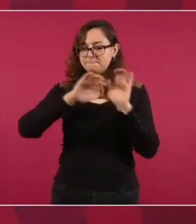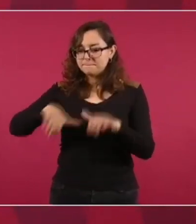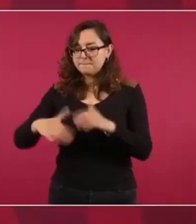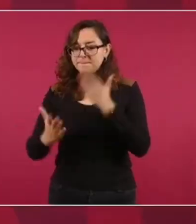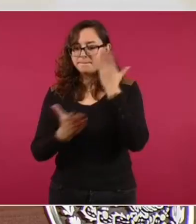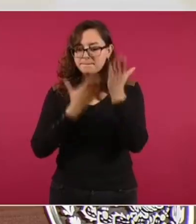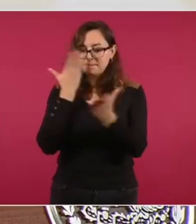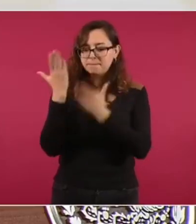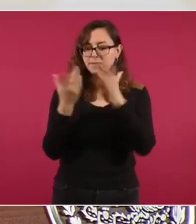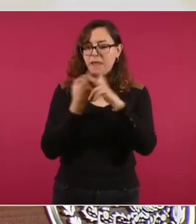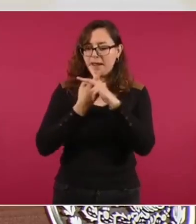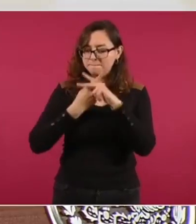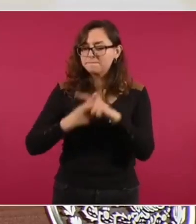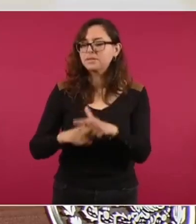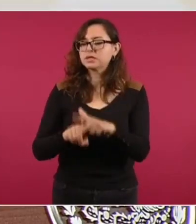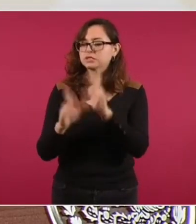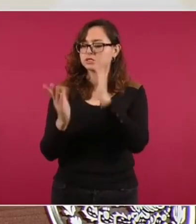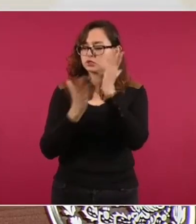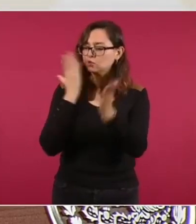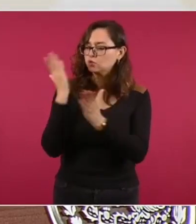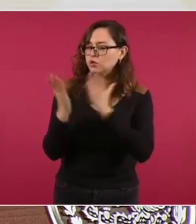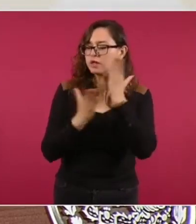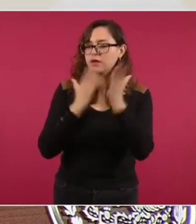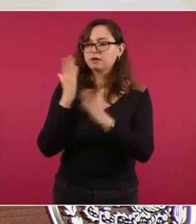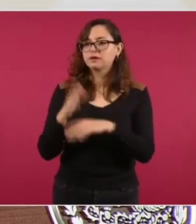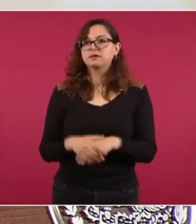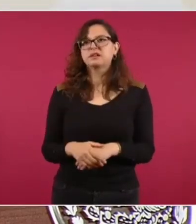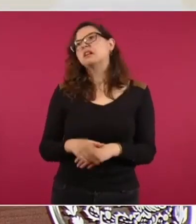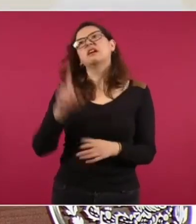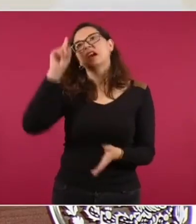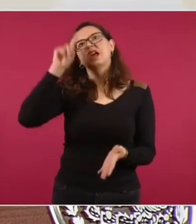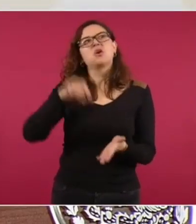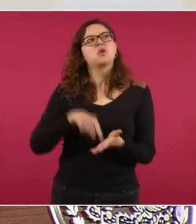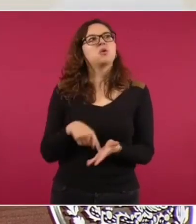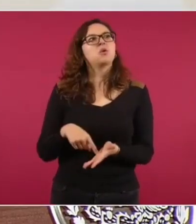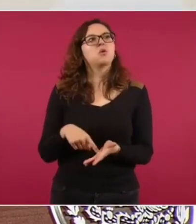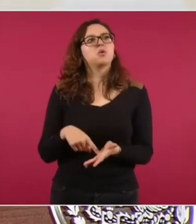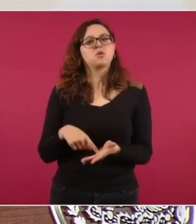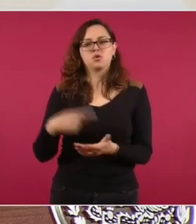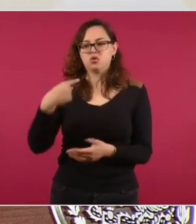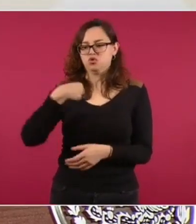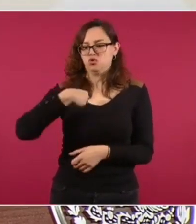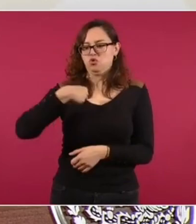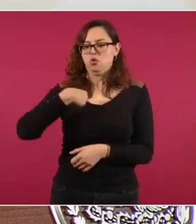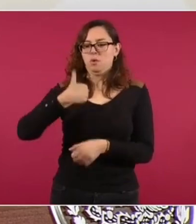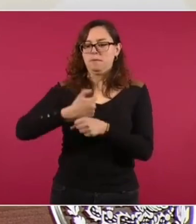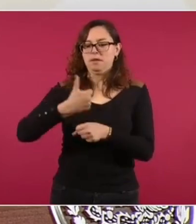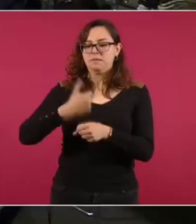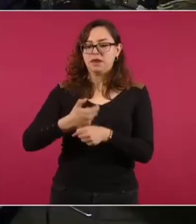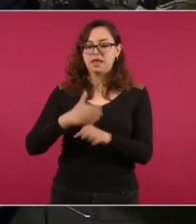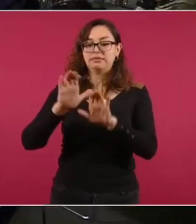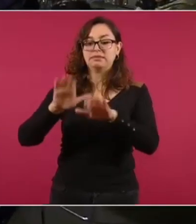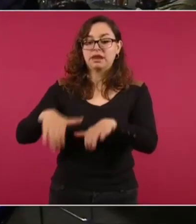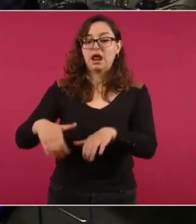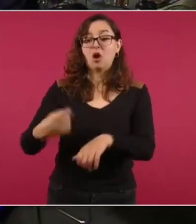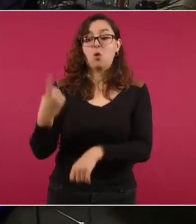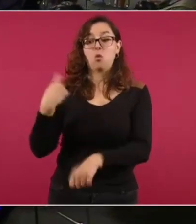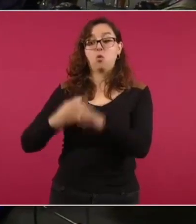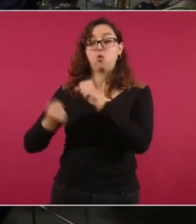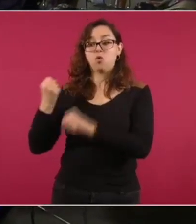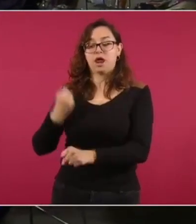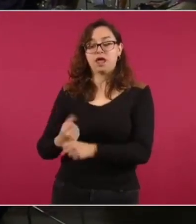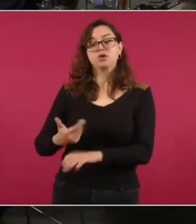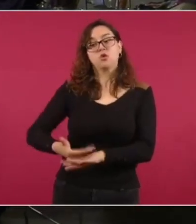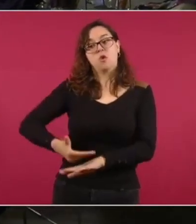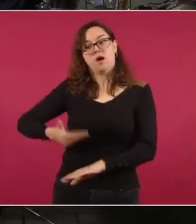estaban saliendo, creo que un año antes habían empezado a entregarse los libros